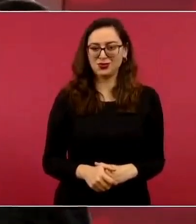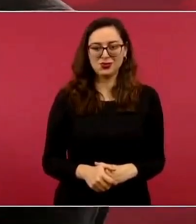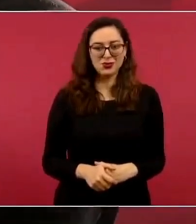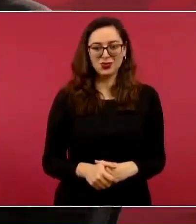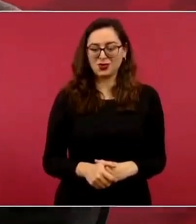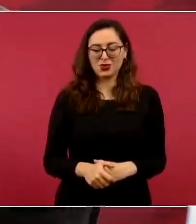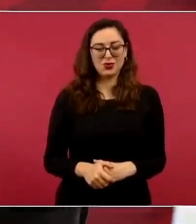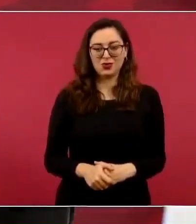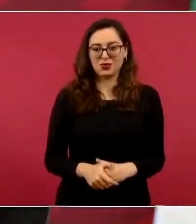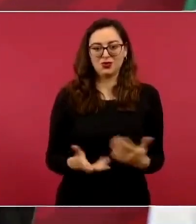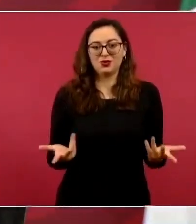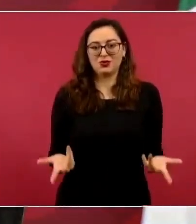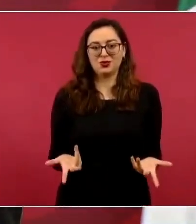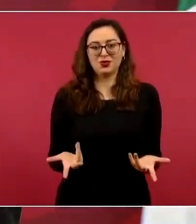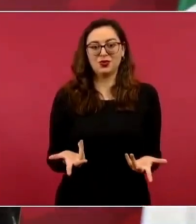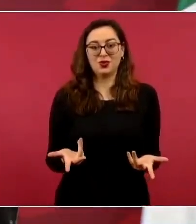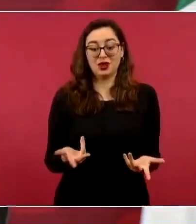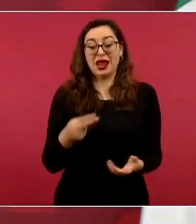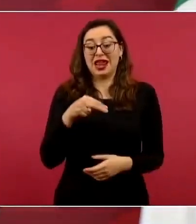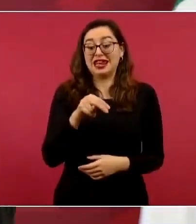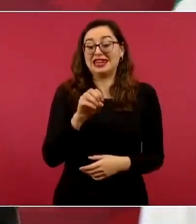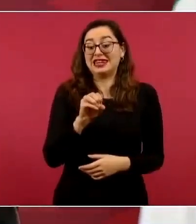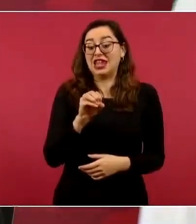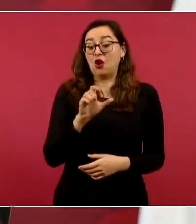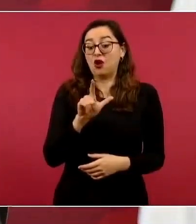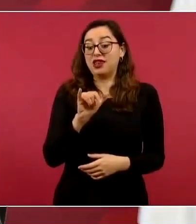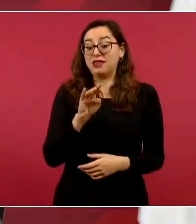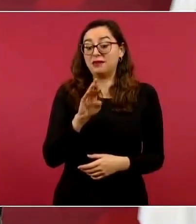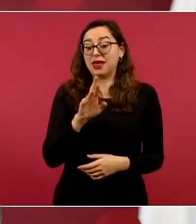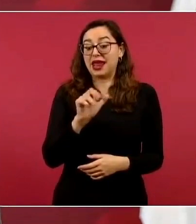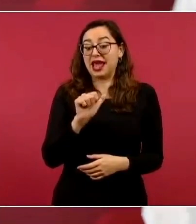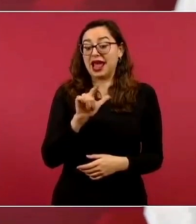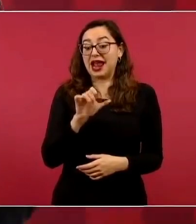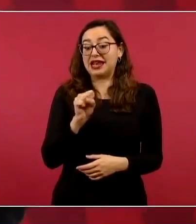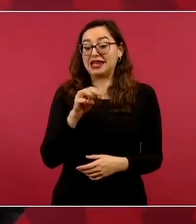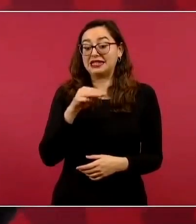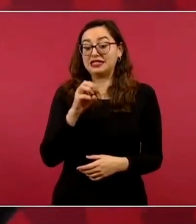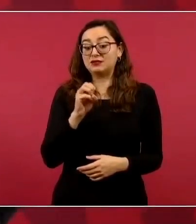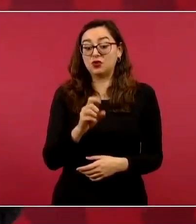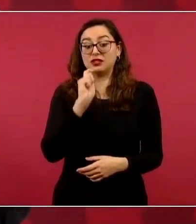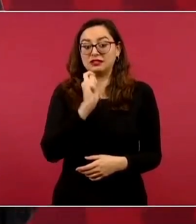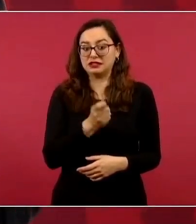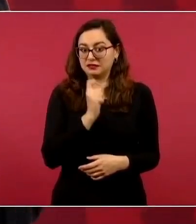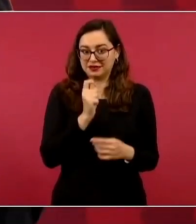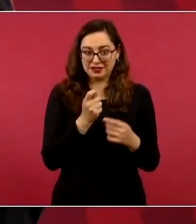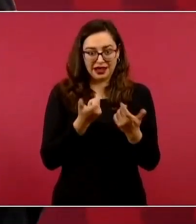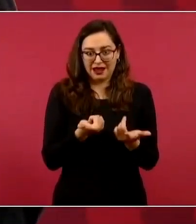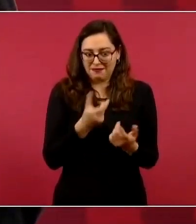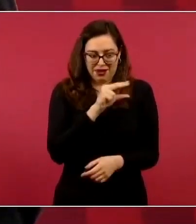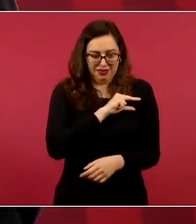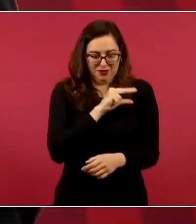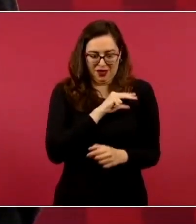el propósito, por eso se habla de neoliberalismo, que es neoporfirismo,